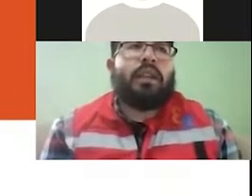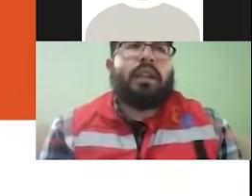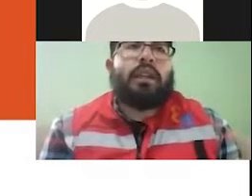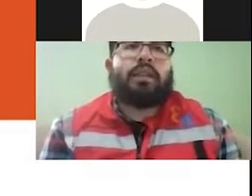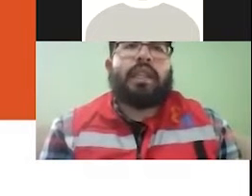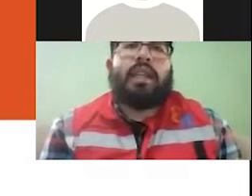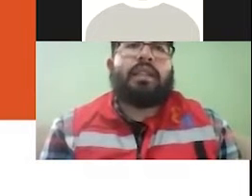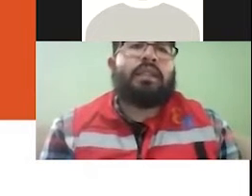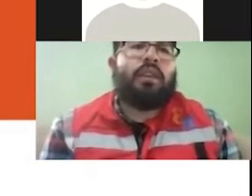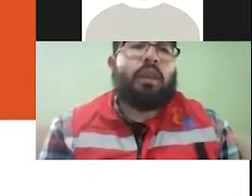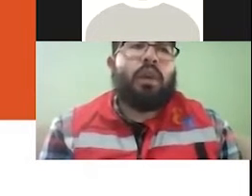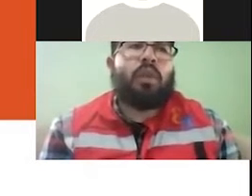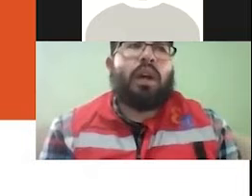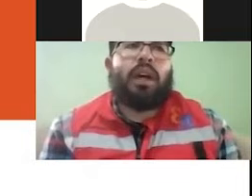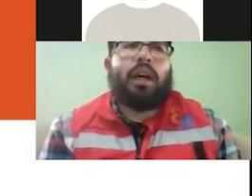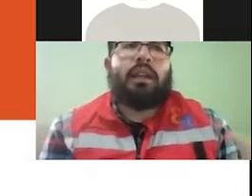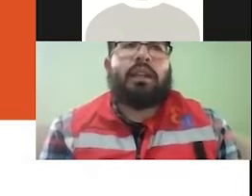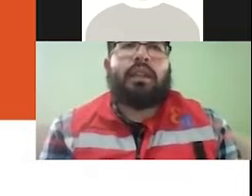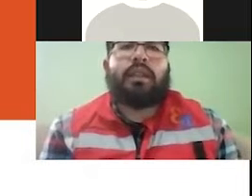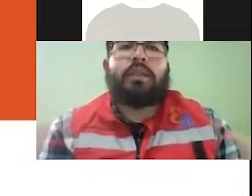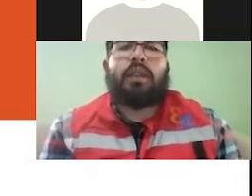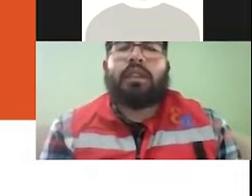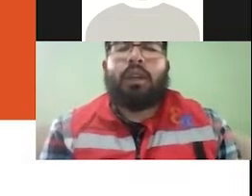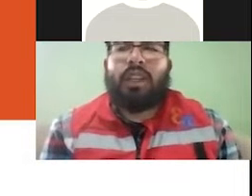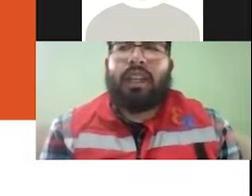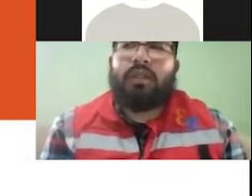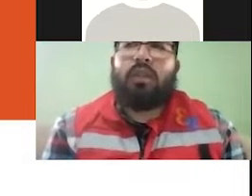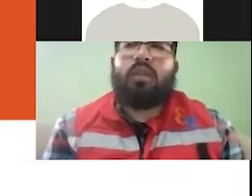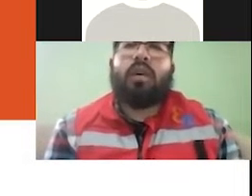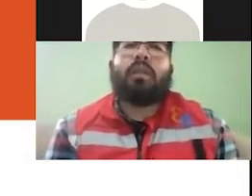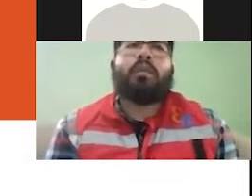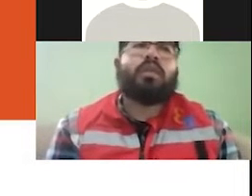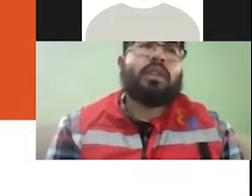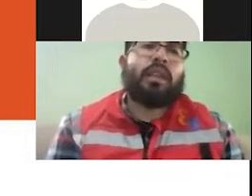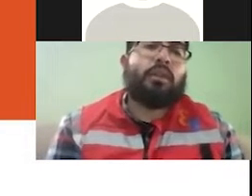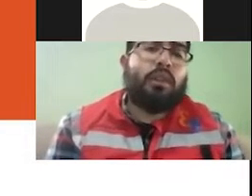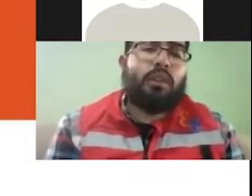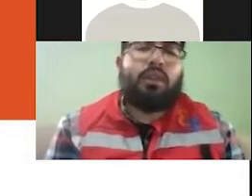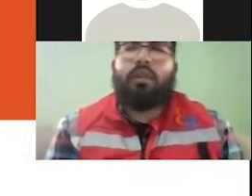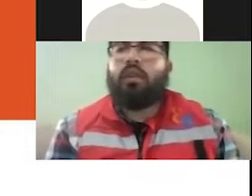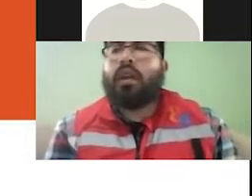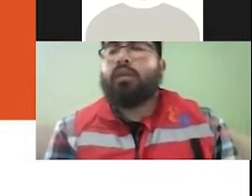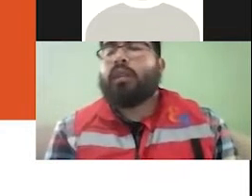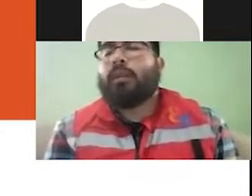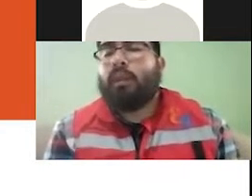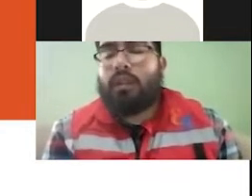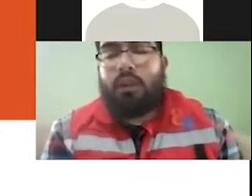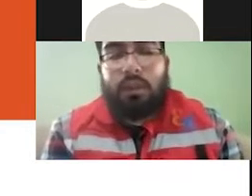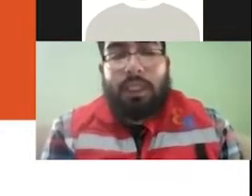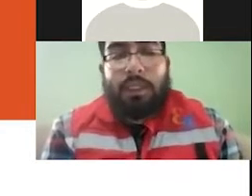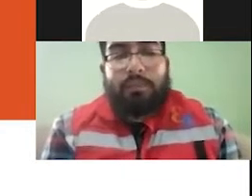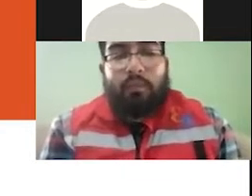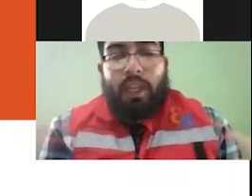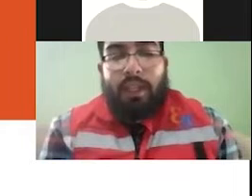sé, señalización en cuanto a zonas de menor riesgo o a puntos de reunión o a rutas de